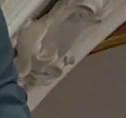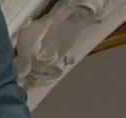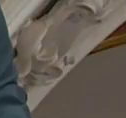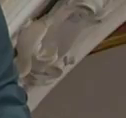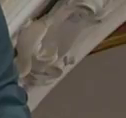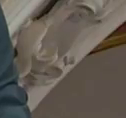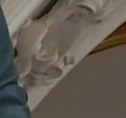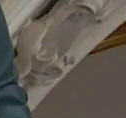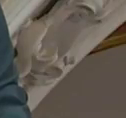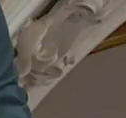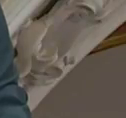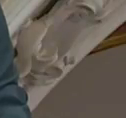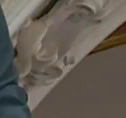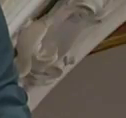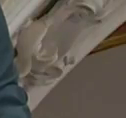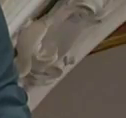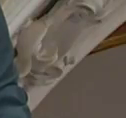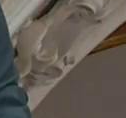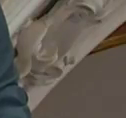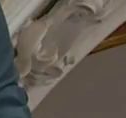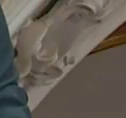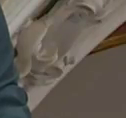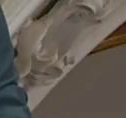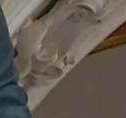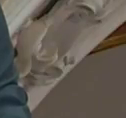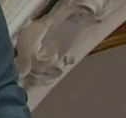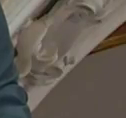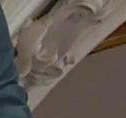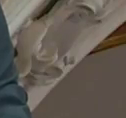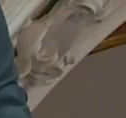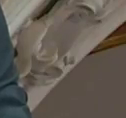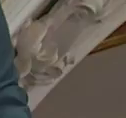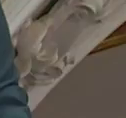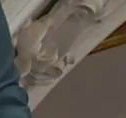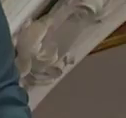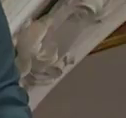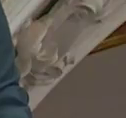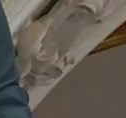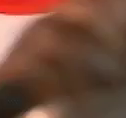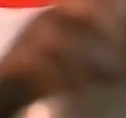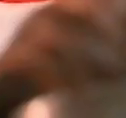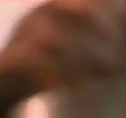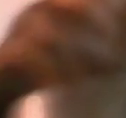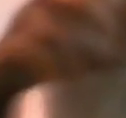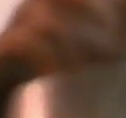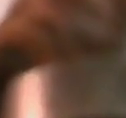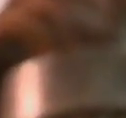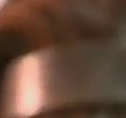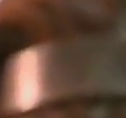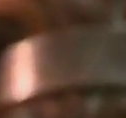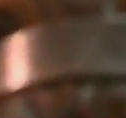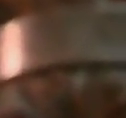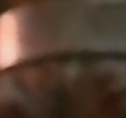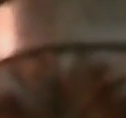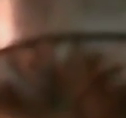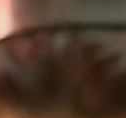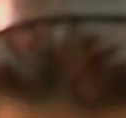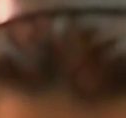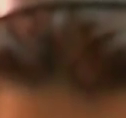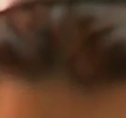artículo 13 reza lo siguiente, prohibición de la propaganda de guerra y apología del odio por las razones que sean en los medios